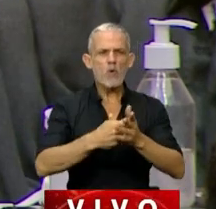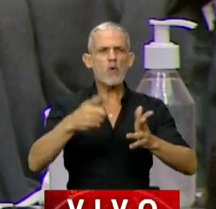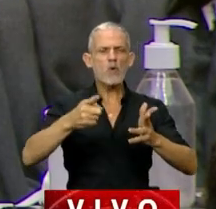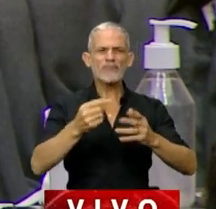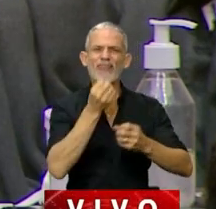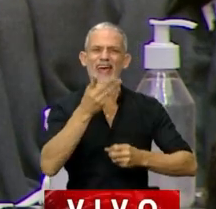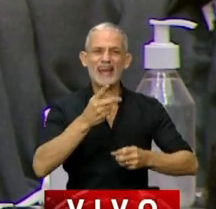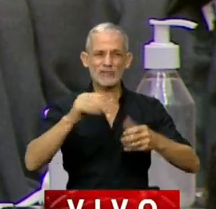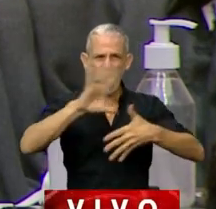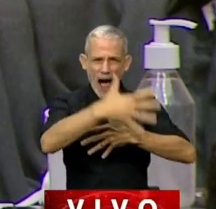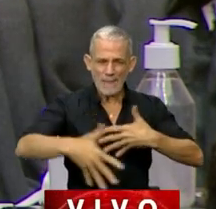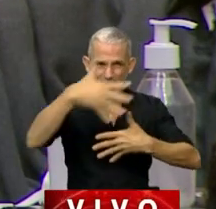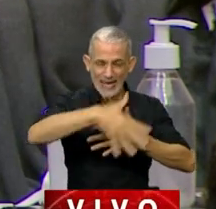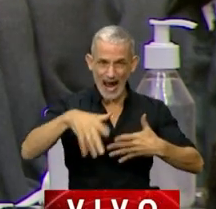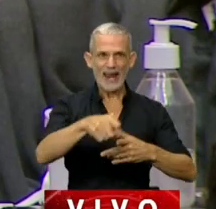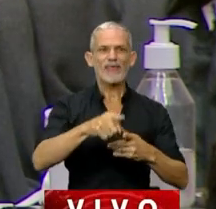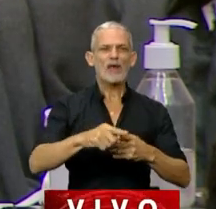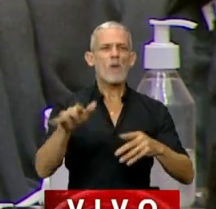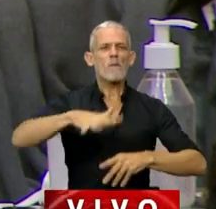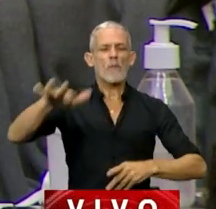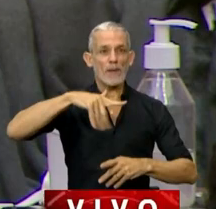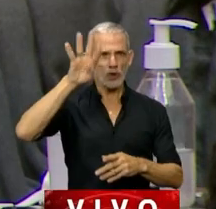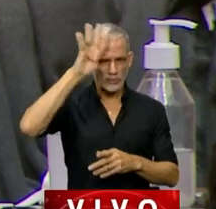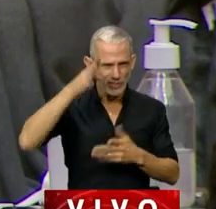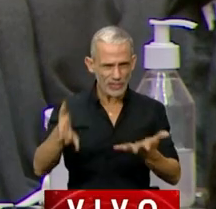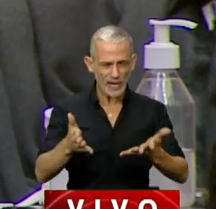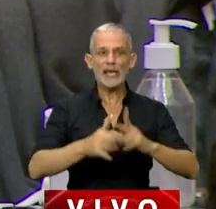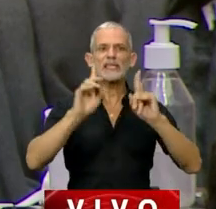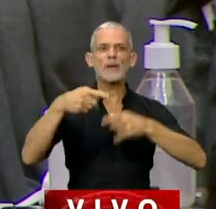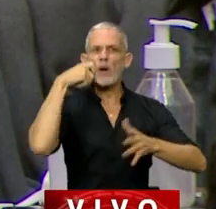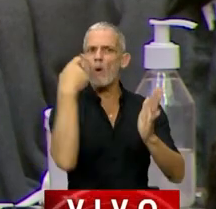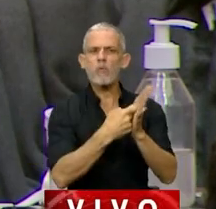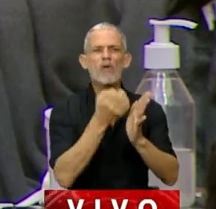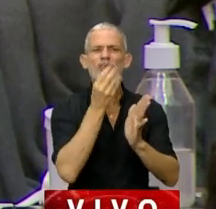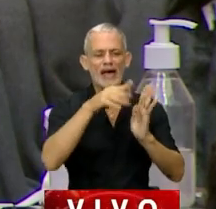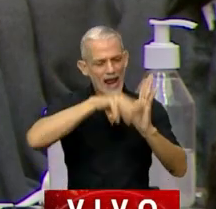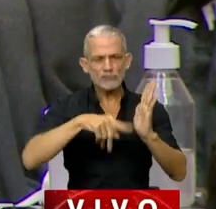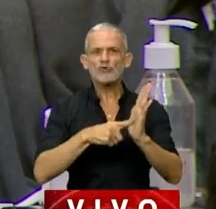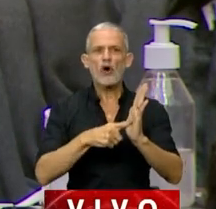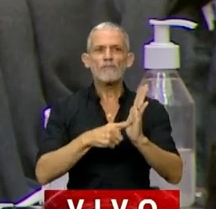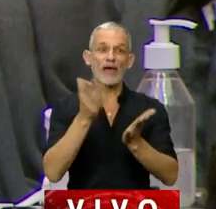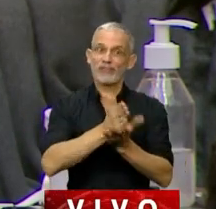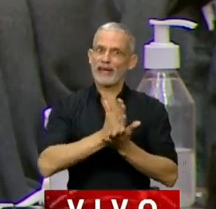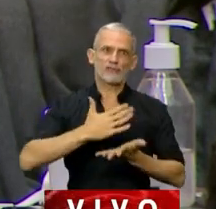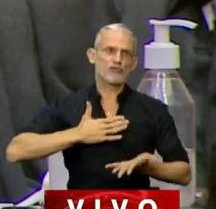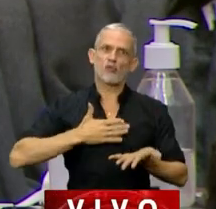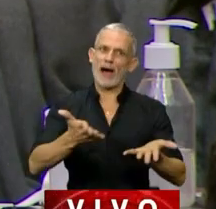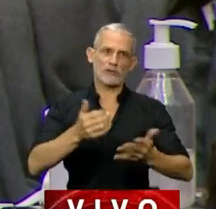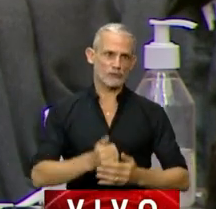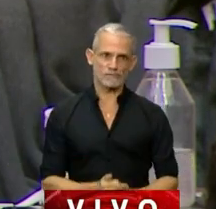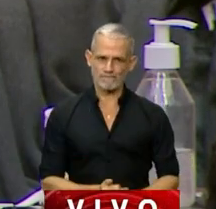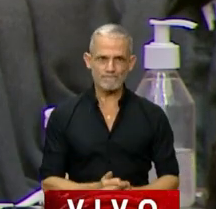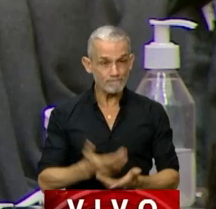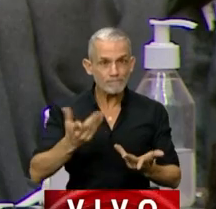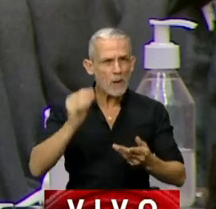Americana sobre el Derecho de los Pueblos Indígenas y también viola la Declaración Universal de los Derechos Humanos. Pero